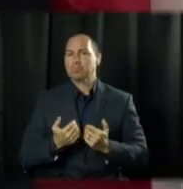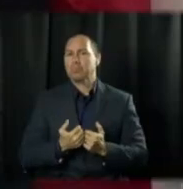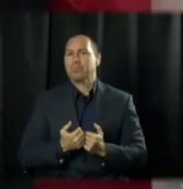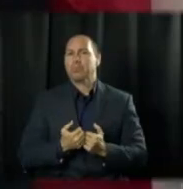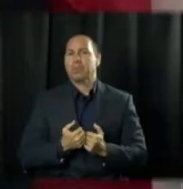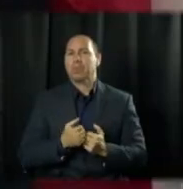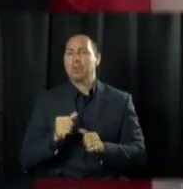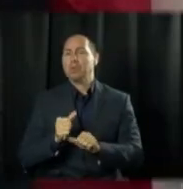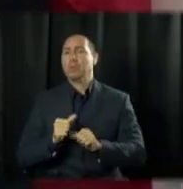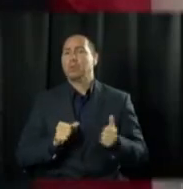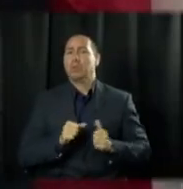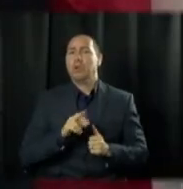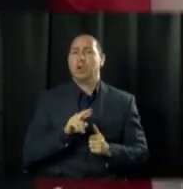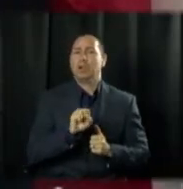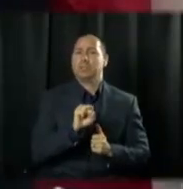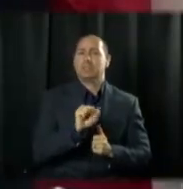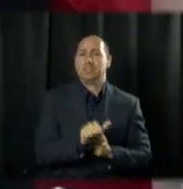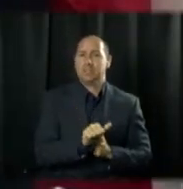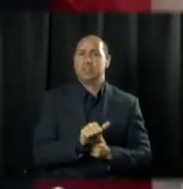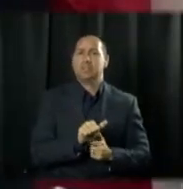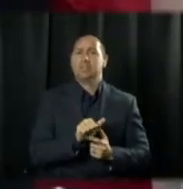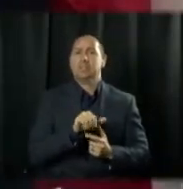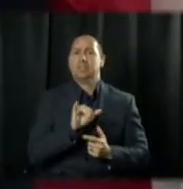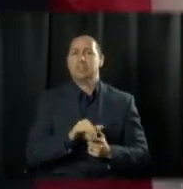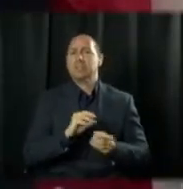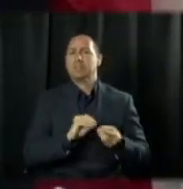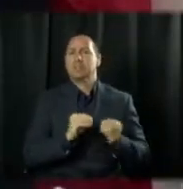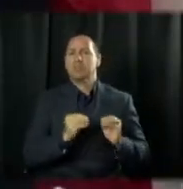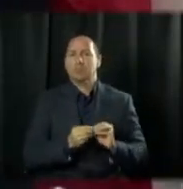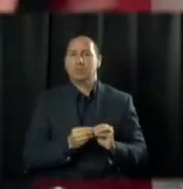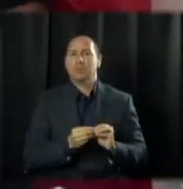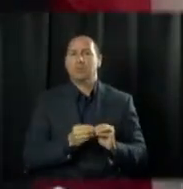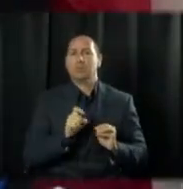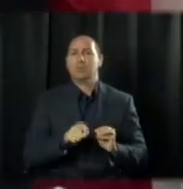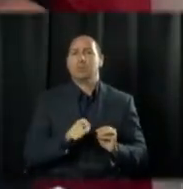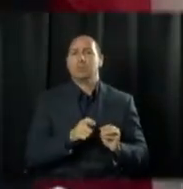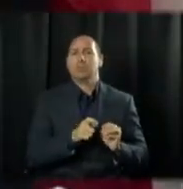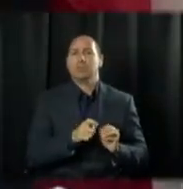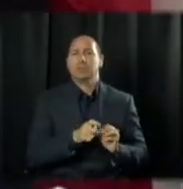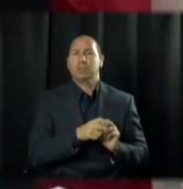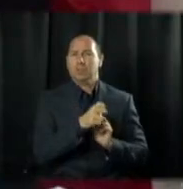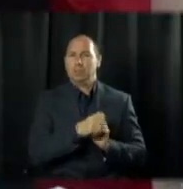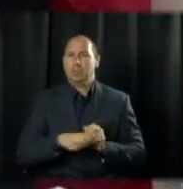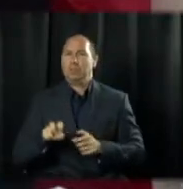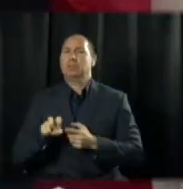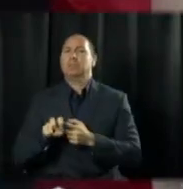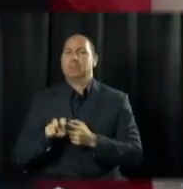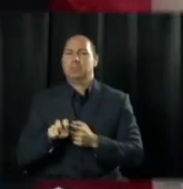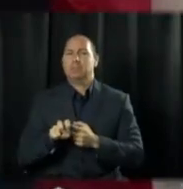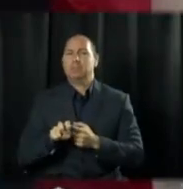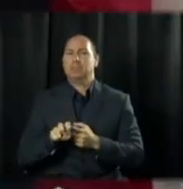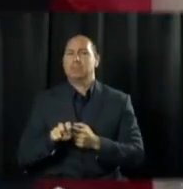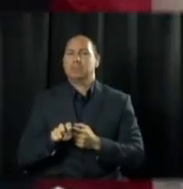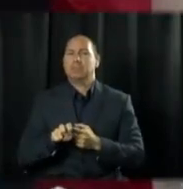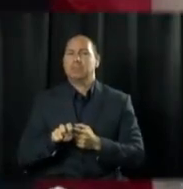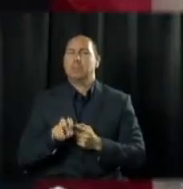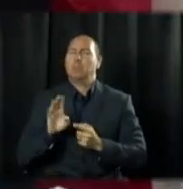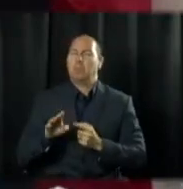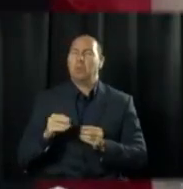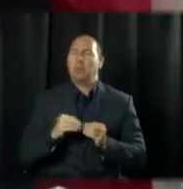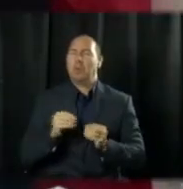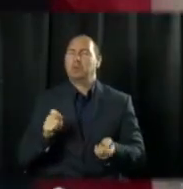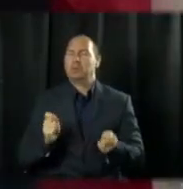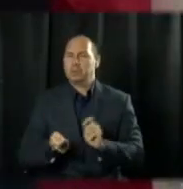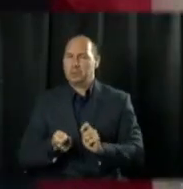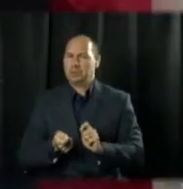un rango de XY en el plan fiscal. Y la transición, lo que pueden ver en RSA, asumiendo que no